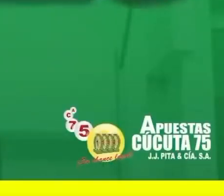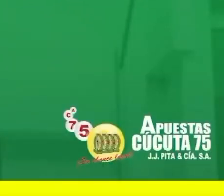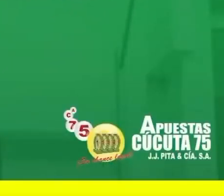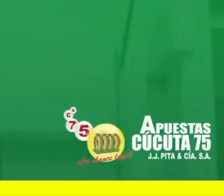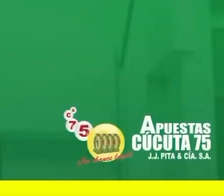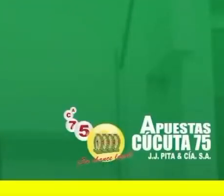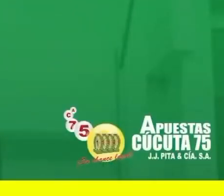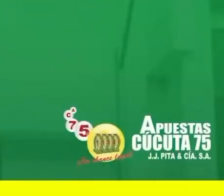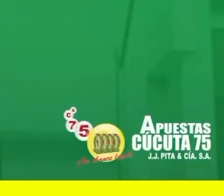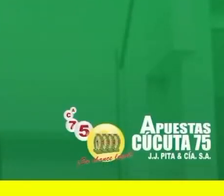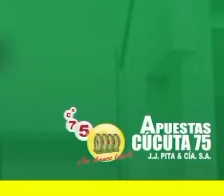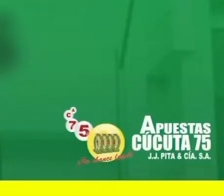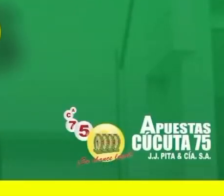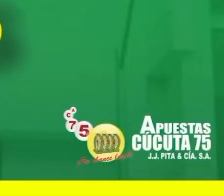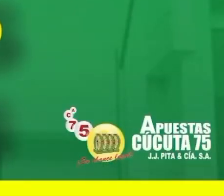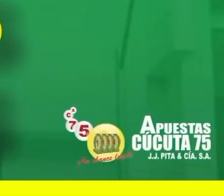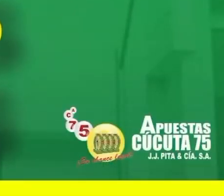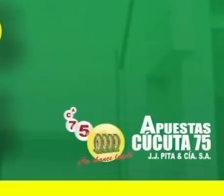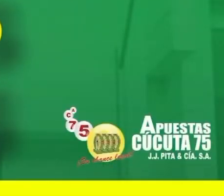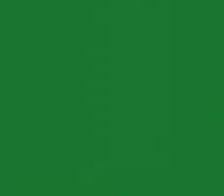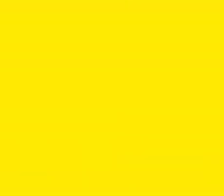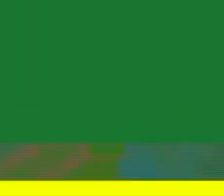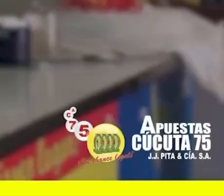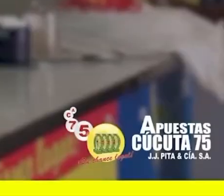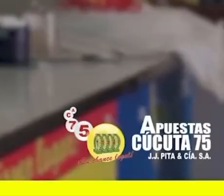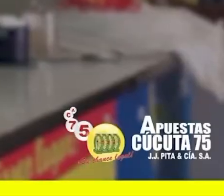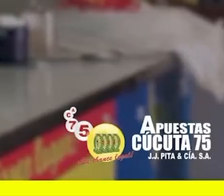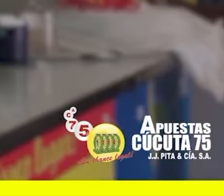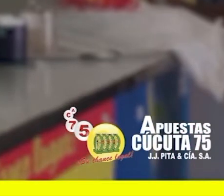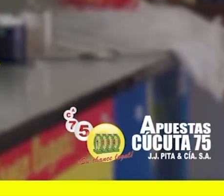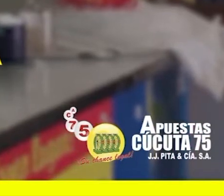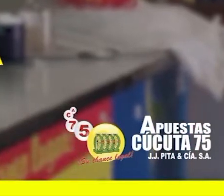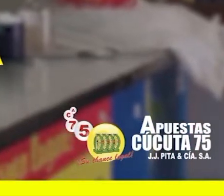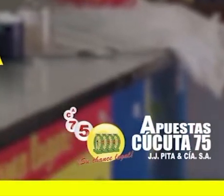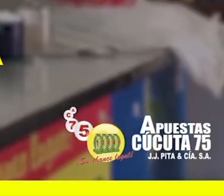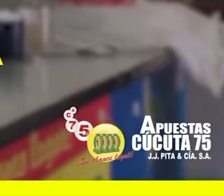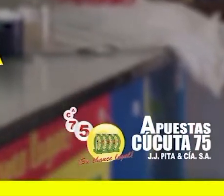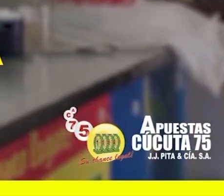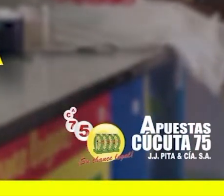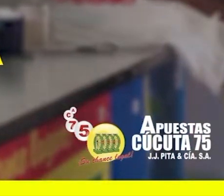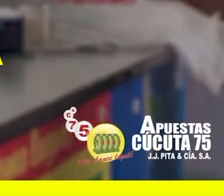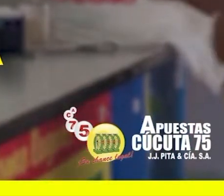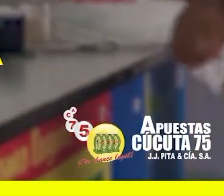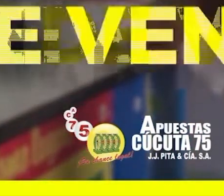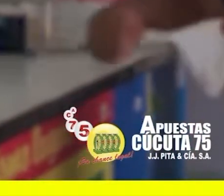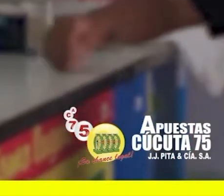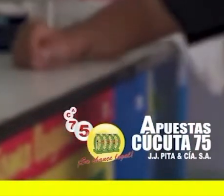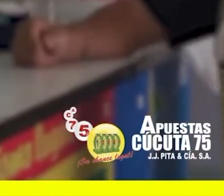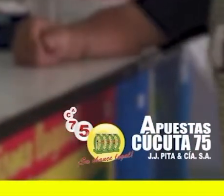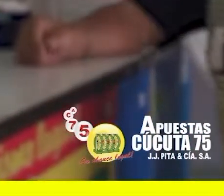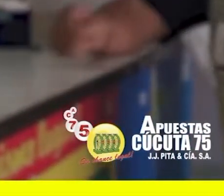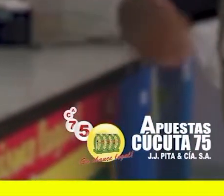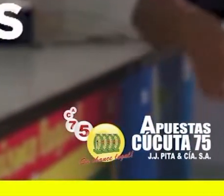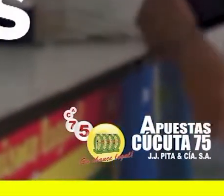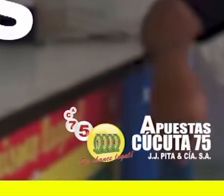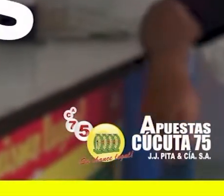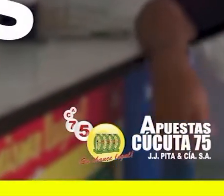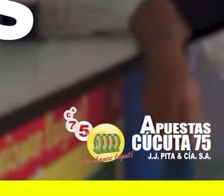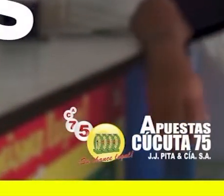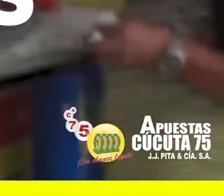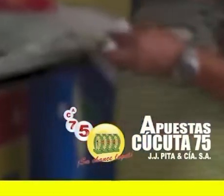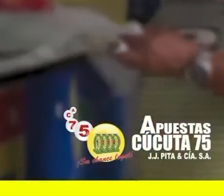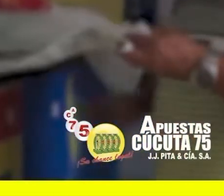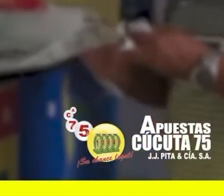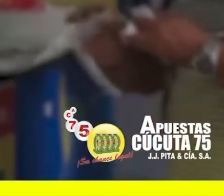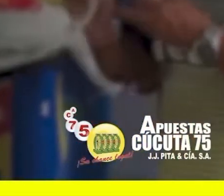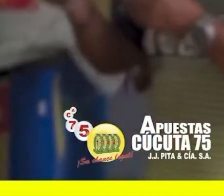Gánese un sueldazo de 50 millones de pesos. Pregunte en los puntos de apuestas Cúcuta 75. Cobre 10 millones de pesos mensuales